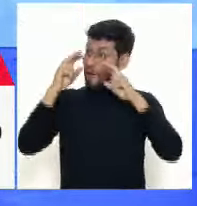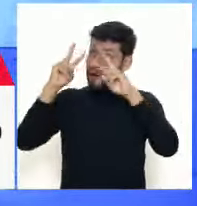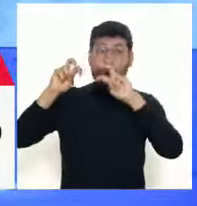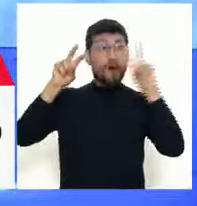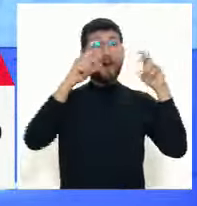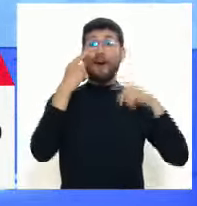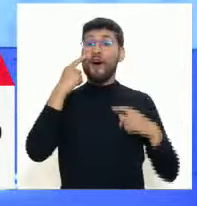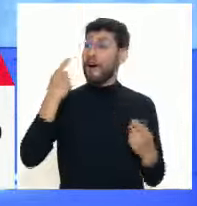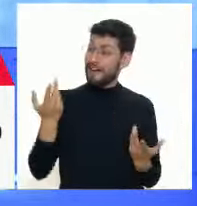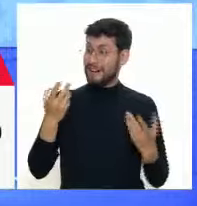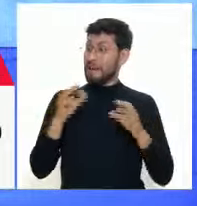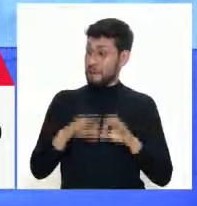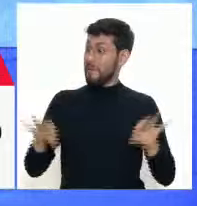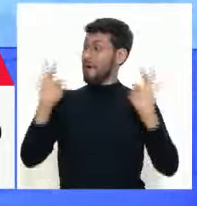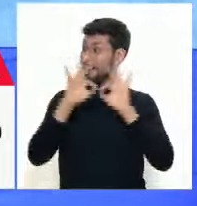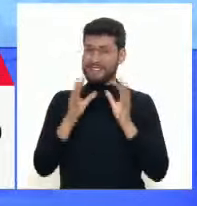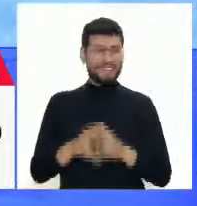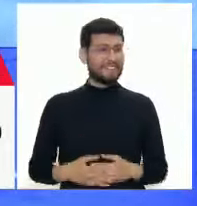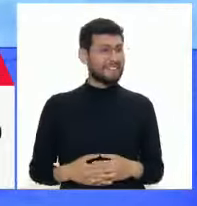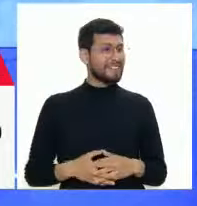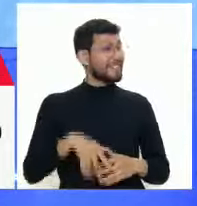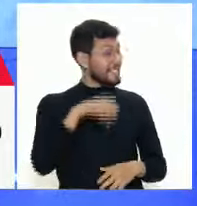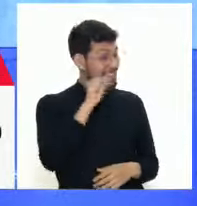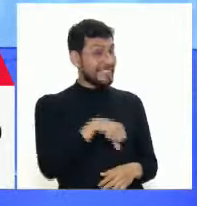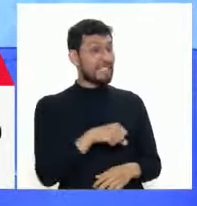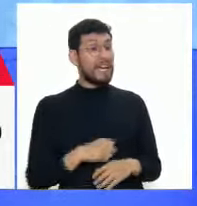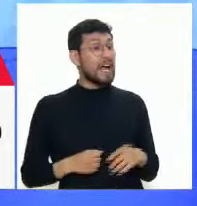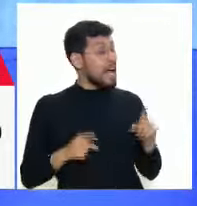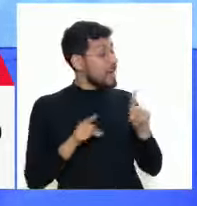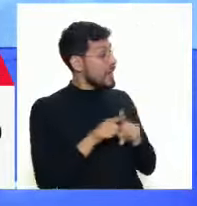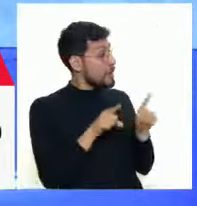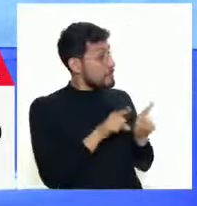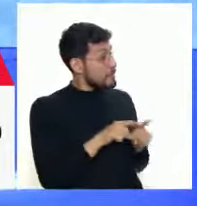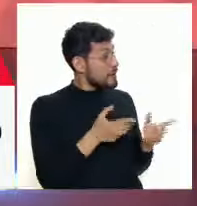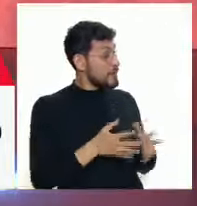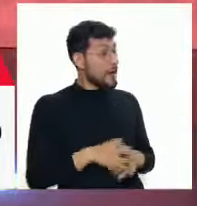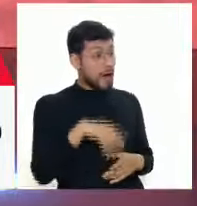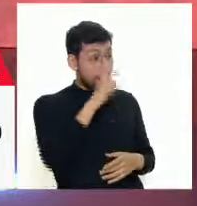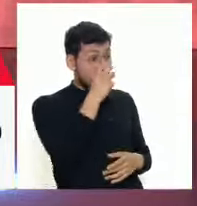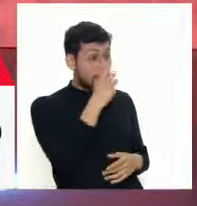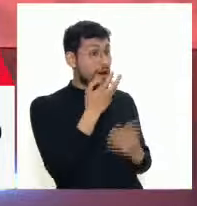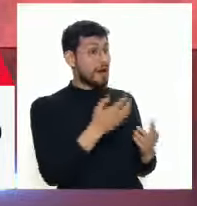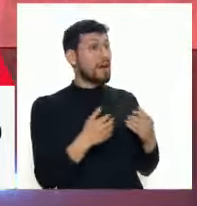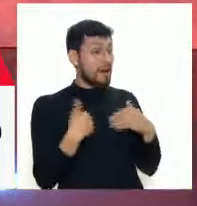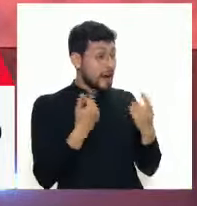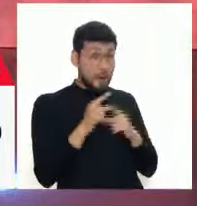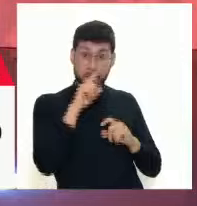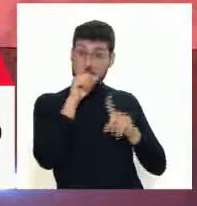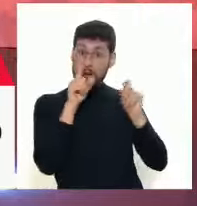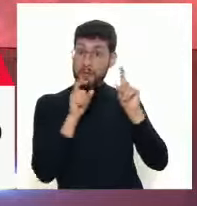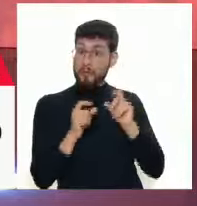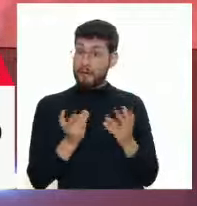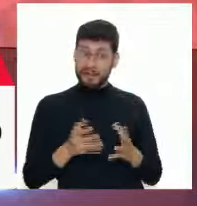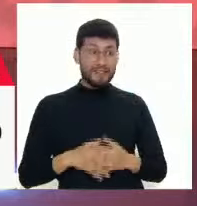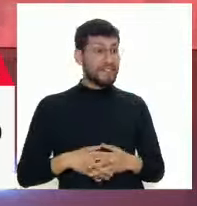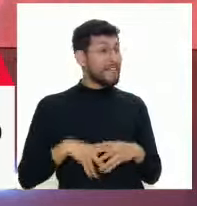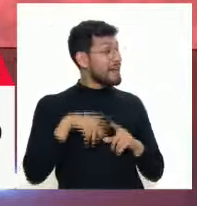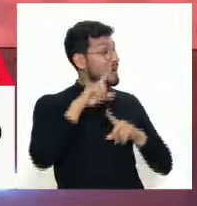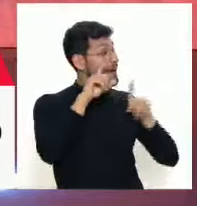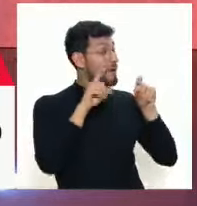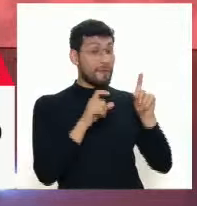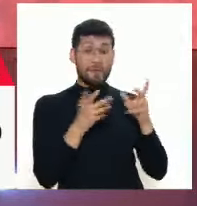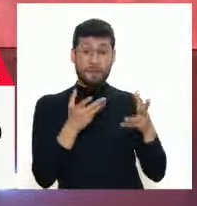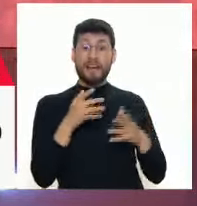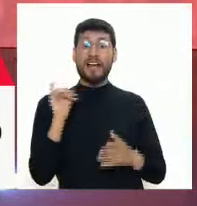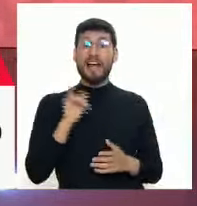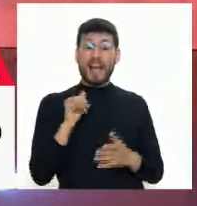curiosos es muy importante. Exacto. Además de que la curiosidad nos genera preguntas y esas preguntas son